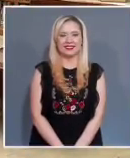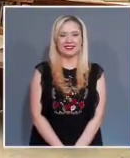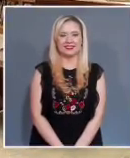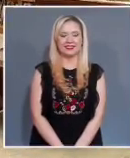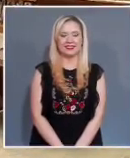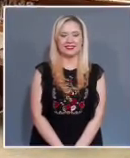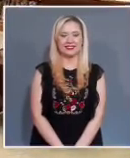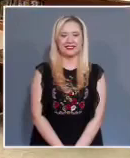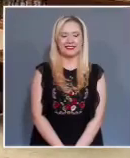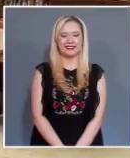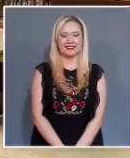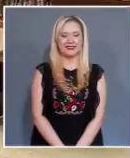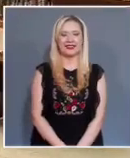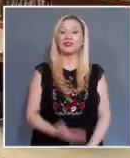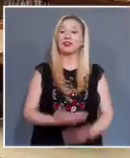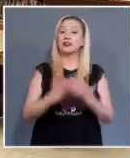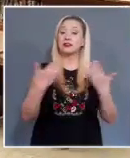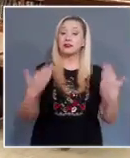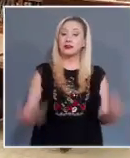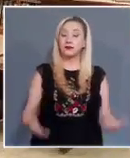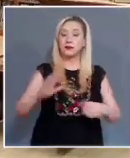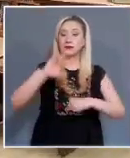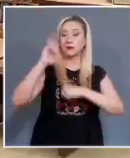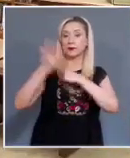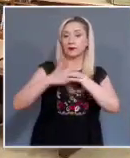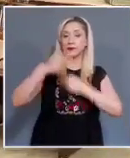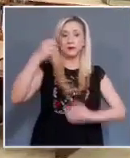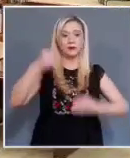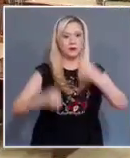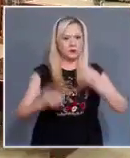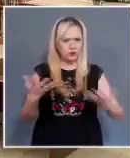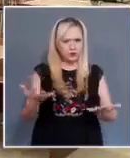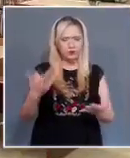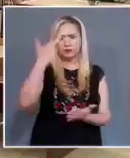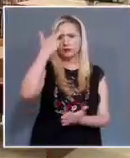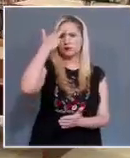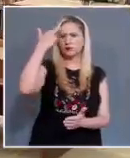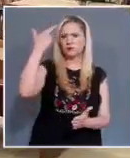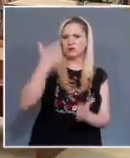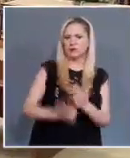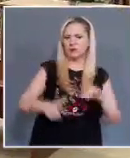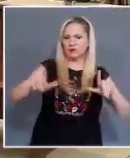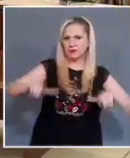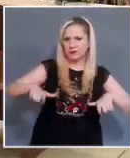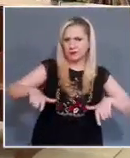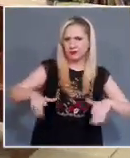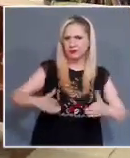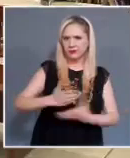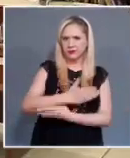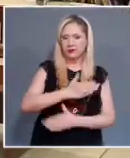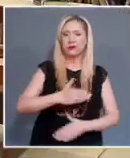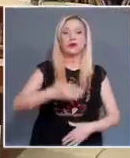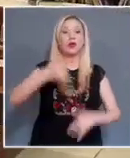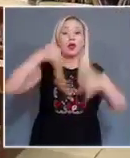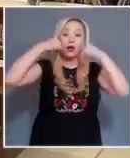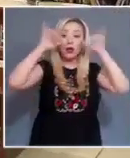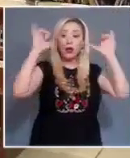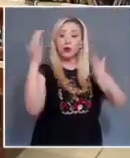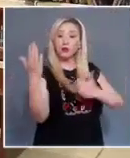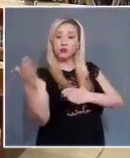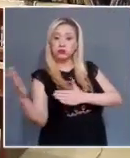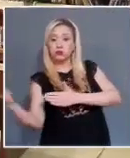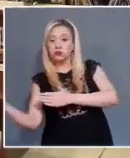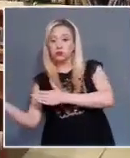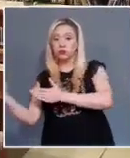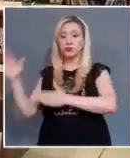Meta ante la justicia europea, violencia en línea, espectáculos taurinos en India, son algunos temas de los que da cuenta el